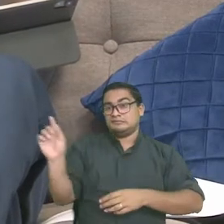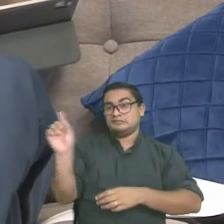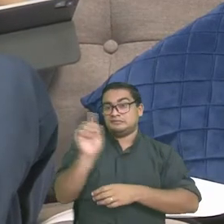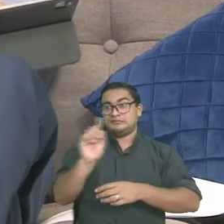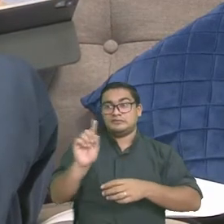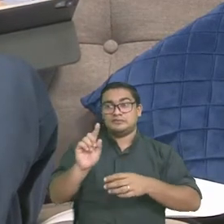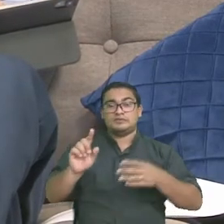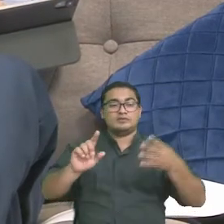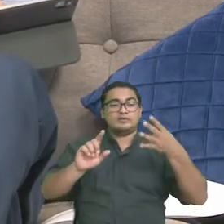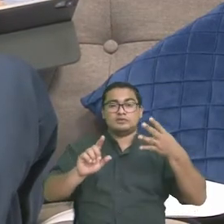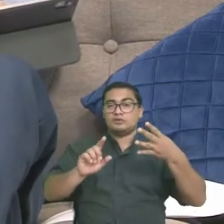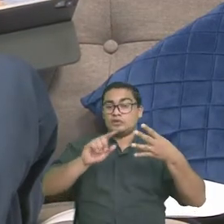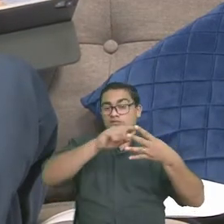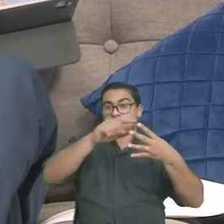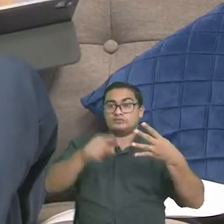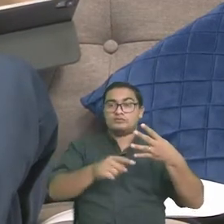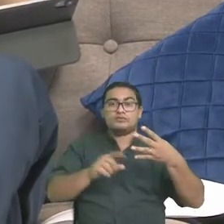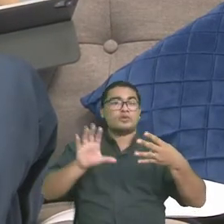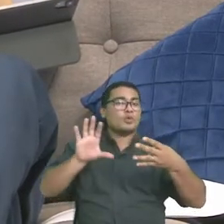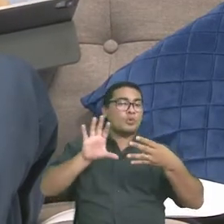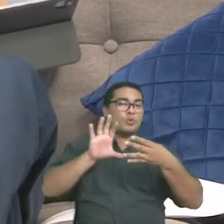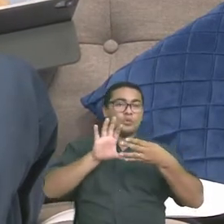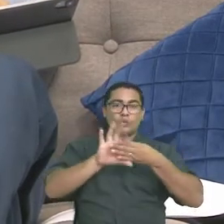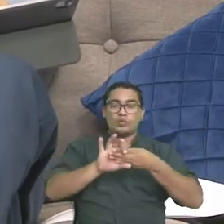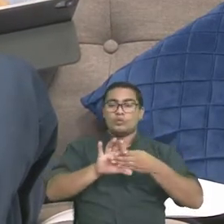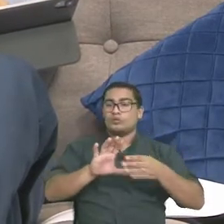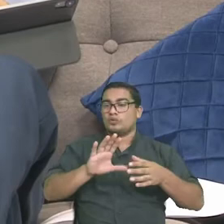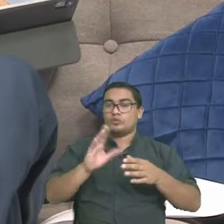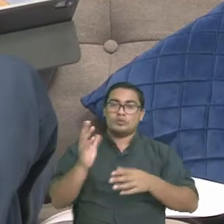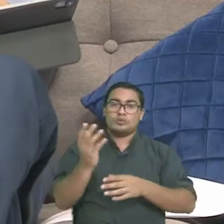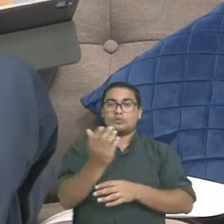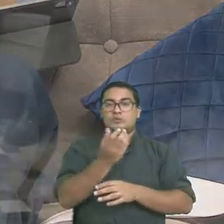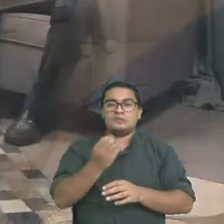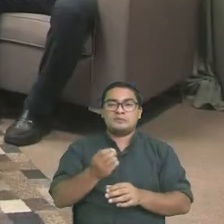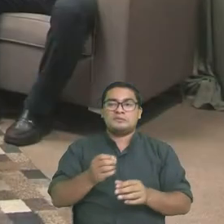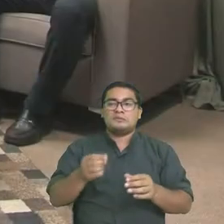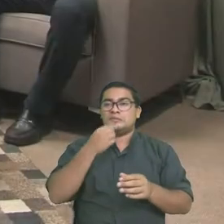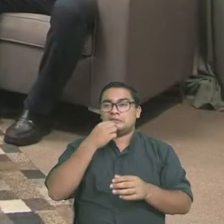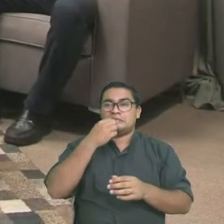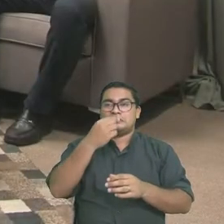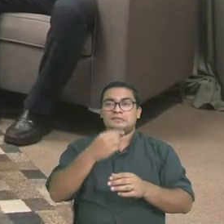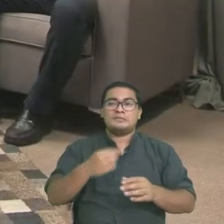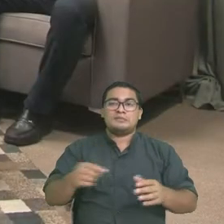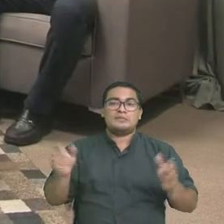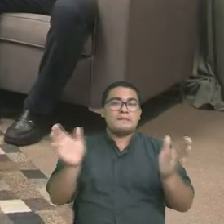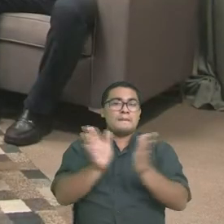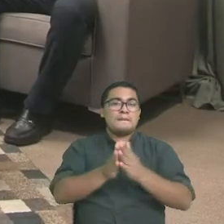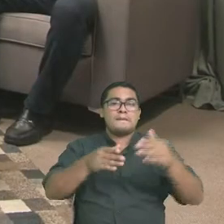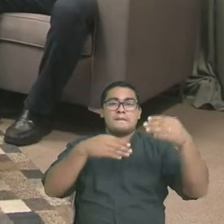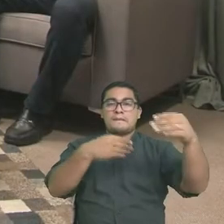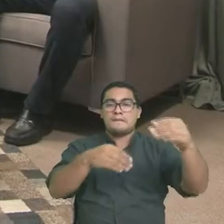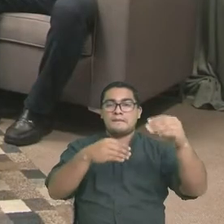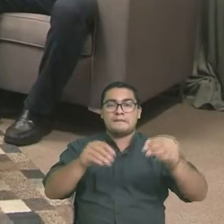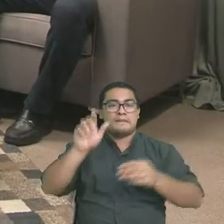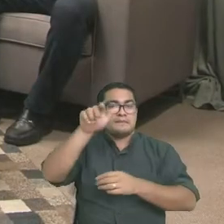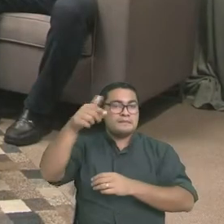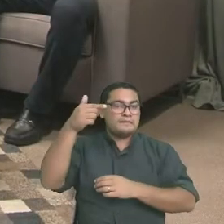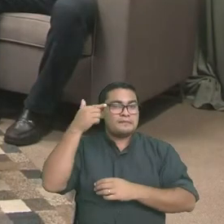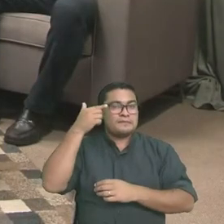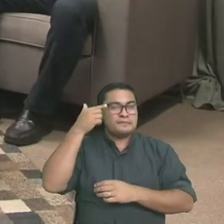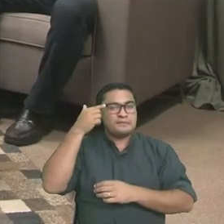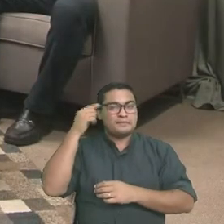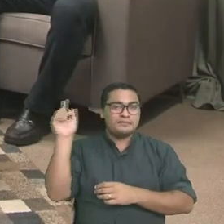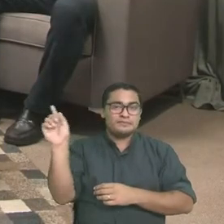todos nos articula un documento que no es un documento de gobierno, sino que es